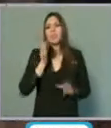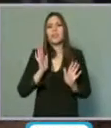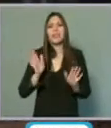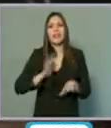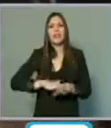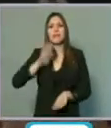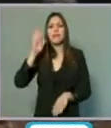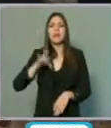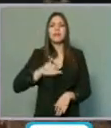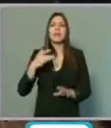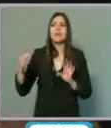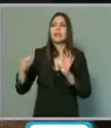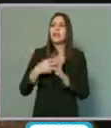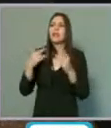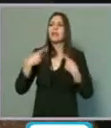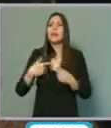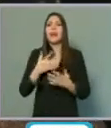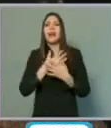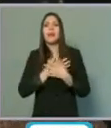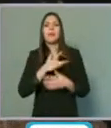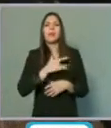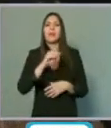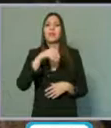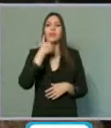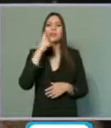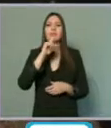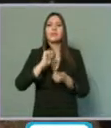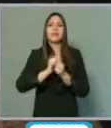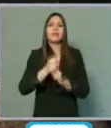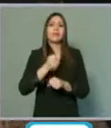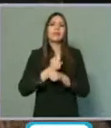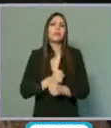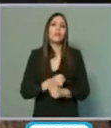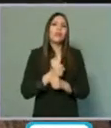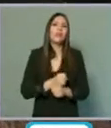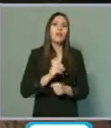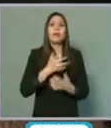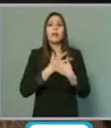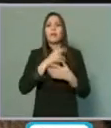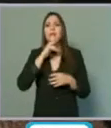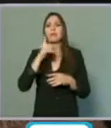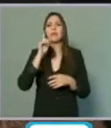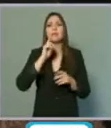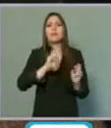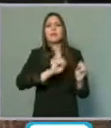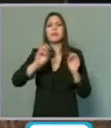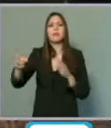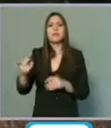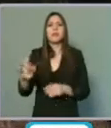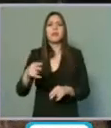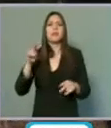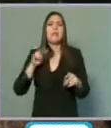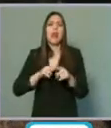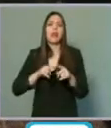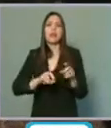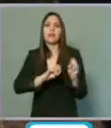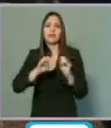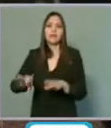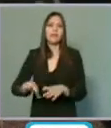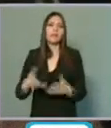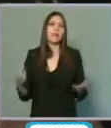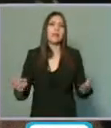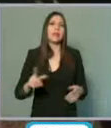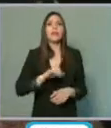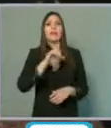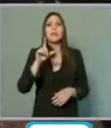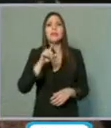que la hagan sufrir, vínculos de amor, y entonces va y deja al perro en un parque. Ay, pobre. Ay, sí. Y bueno, el caso es que estamos